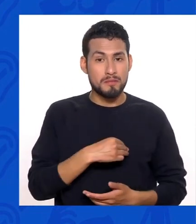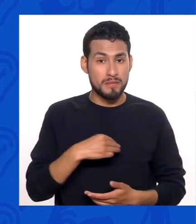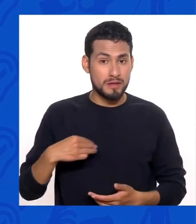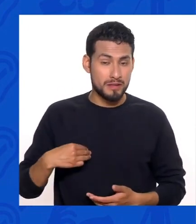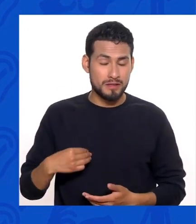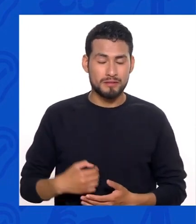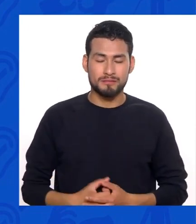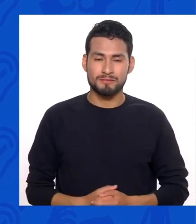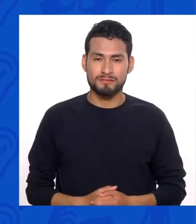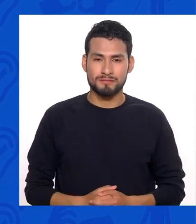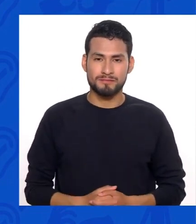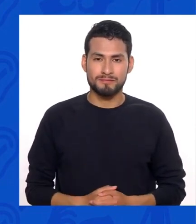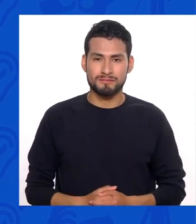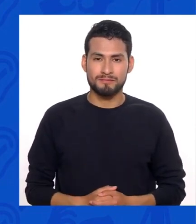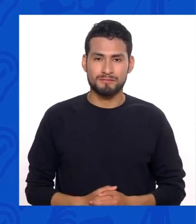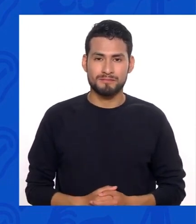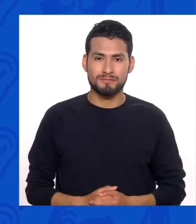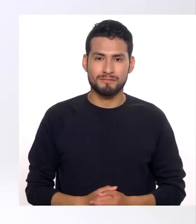MINEDU.